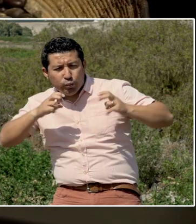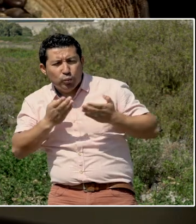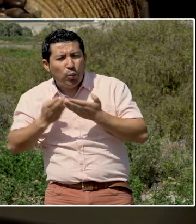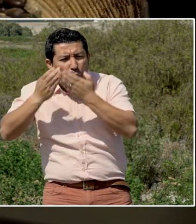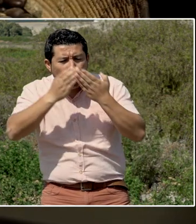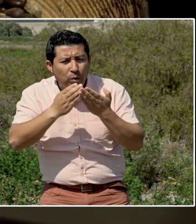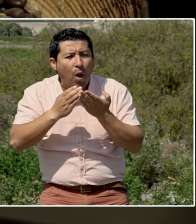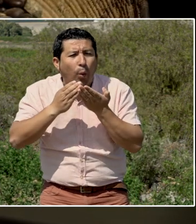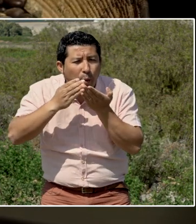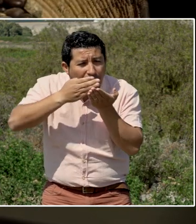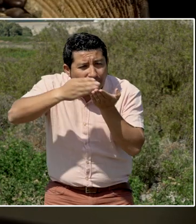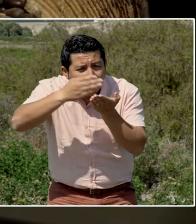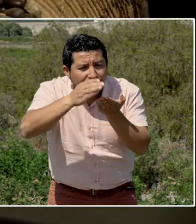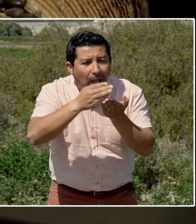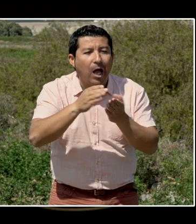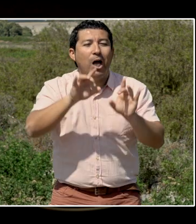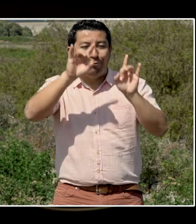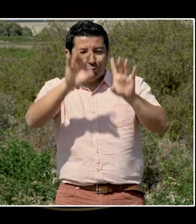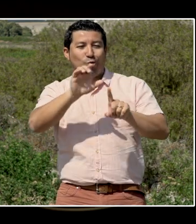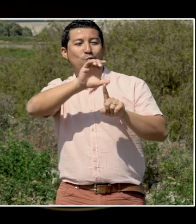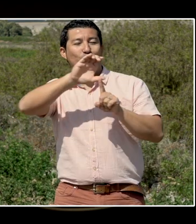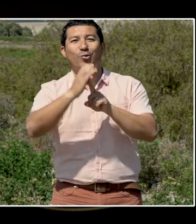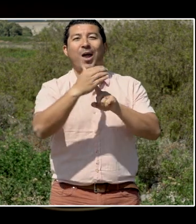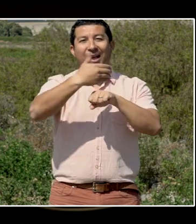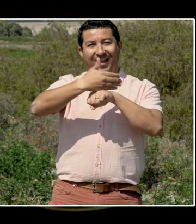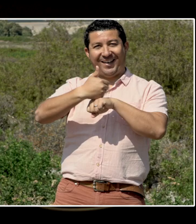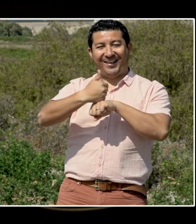este periodo cultura arica